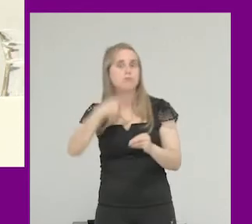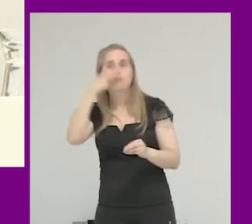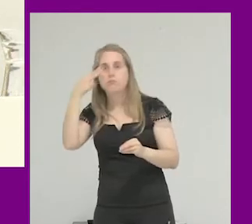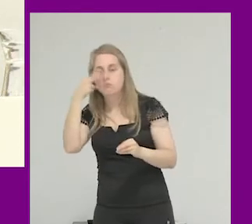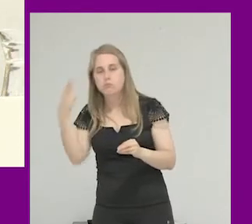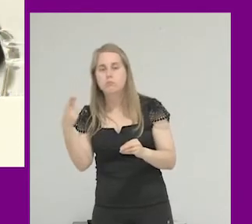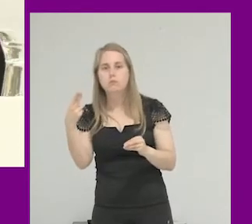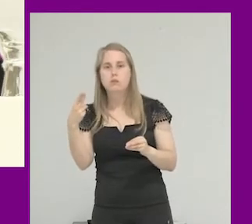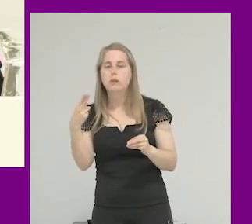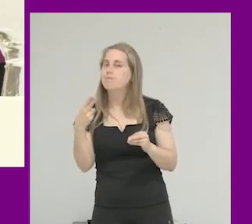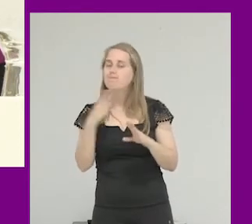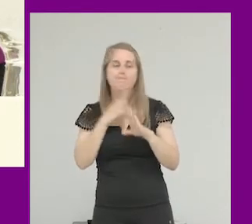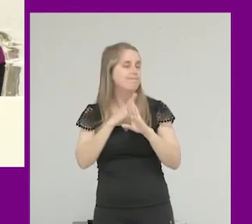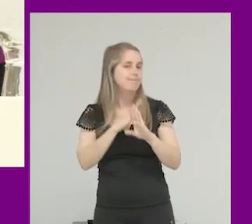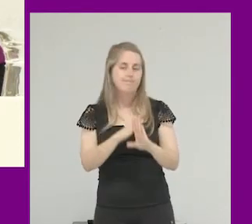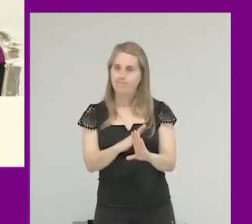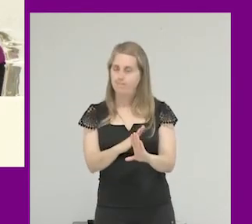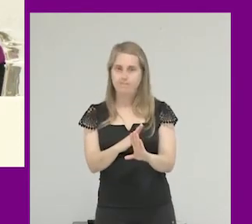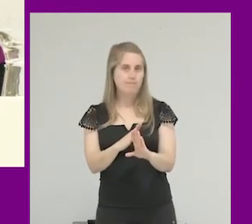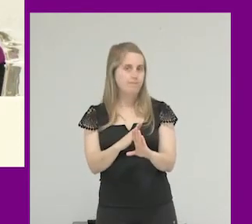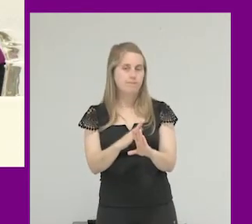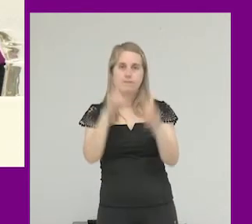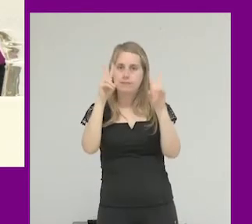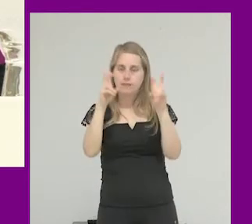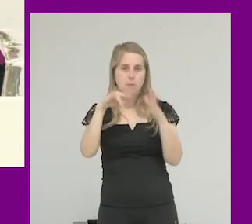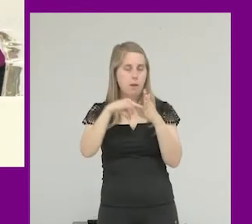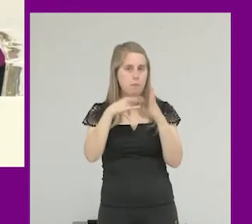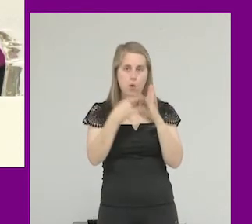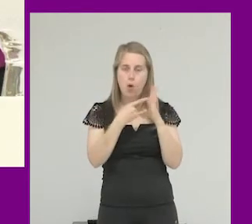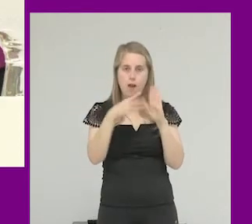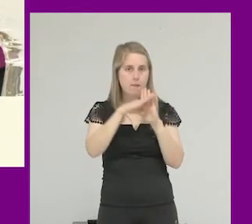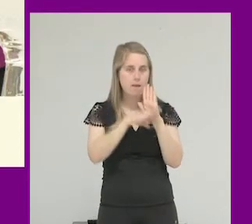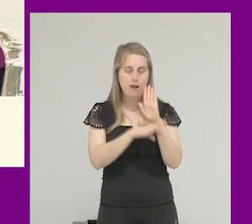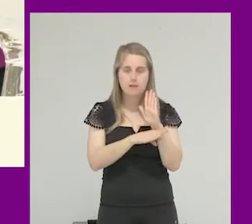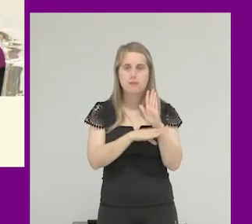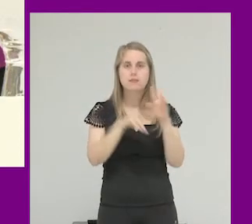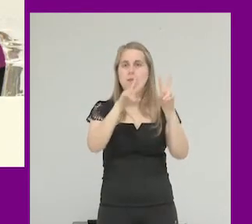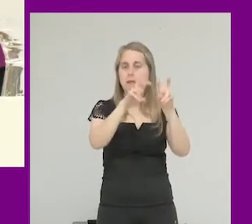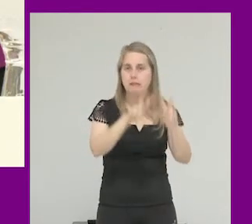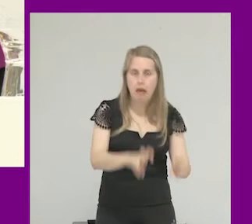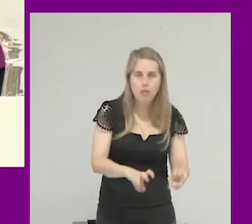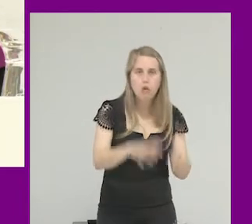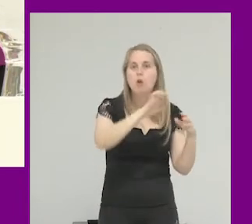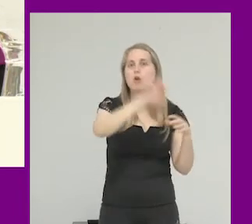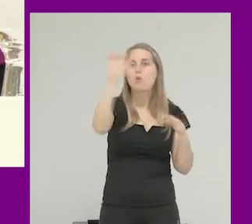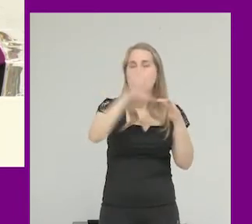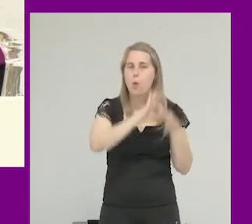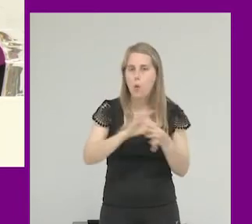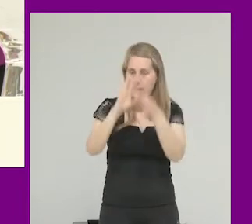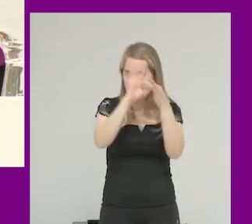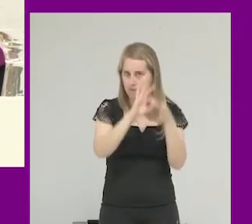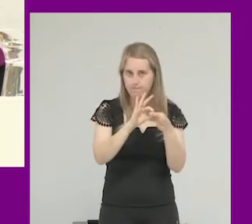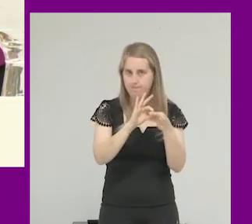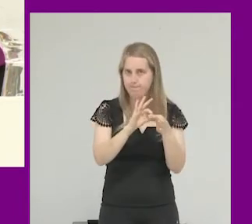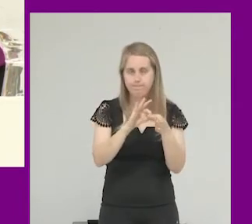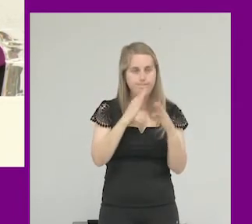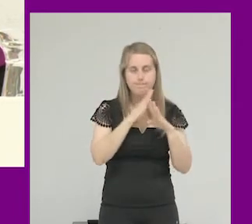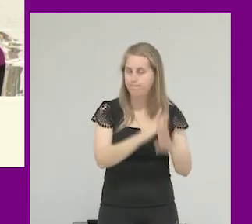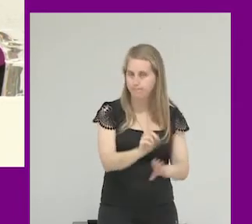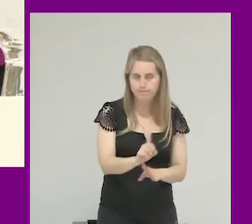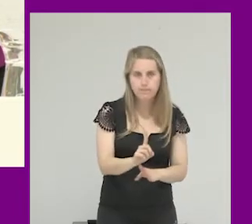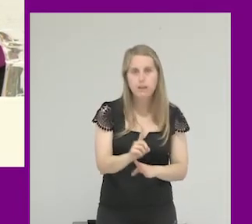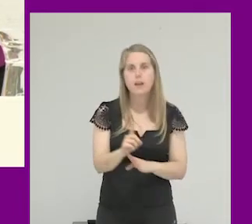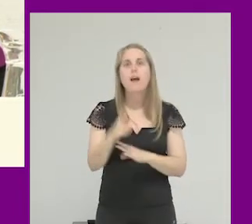es que no es suficiente los programas de investigación de la Unión Europea, sino que haría falta